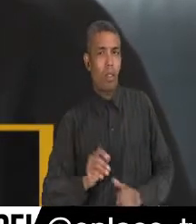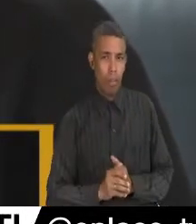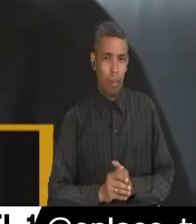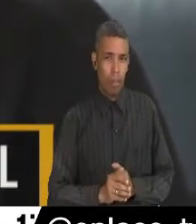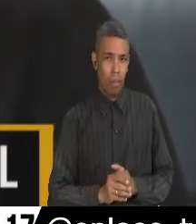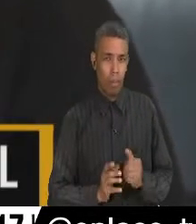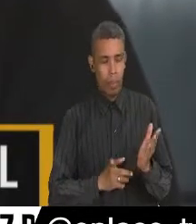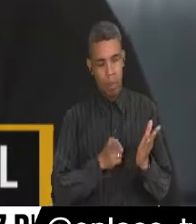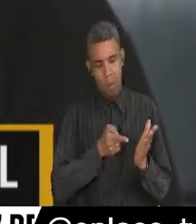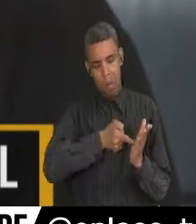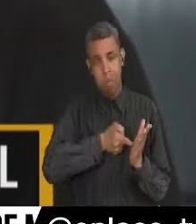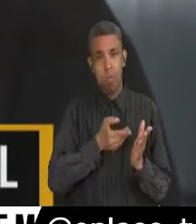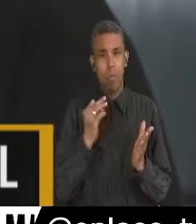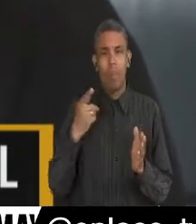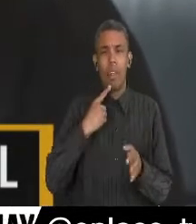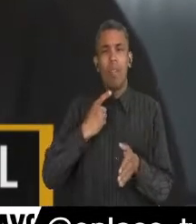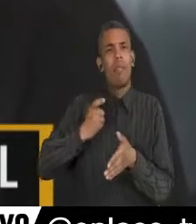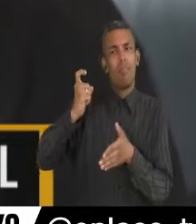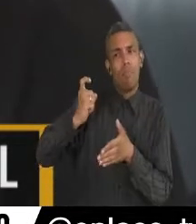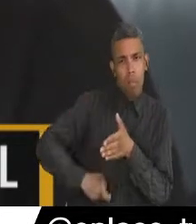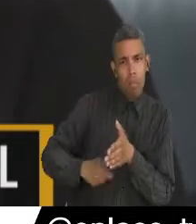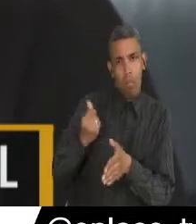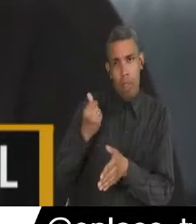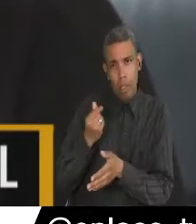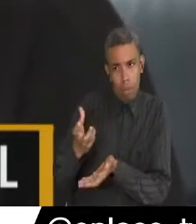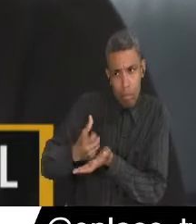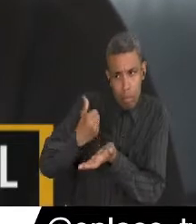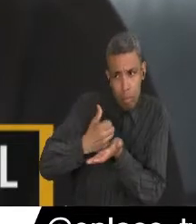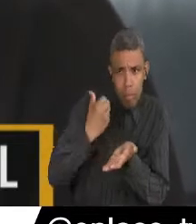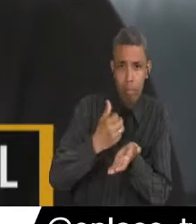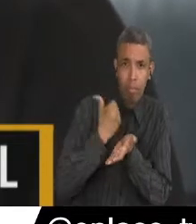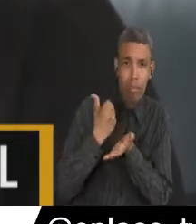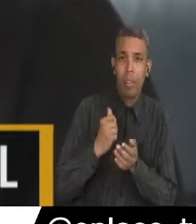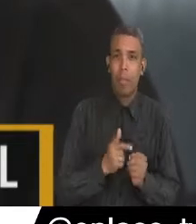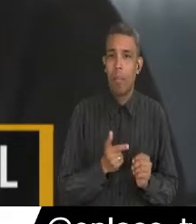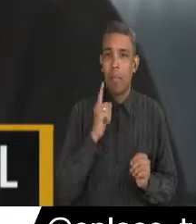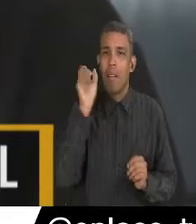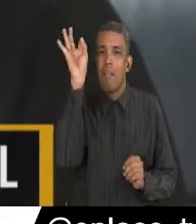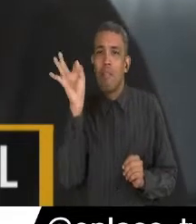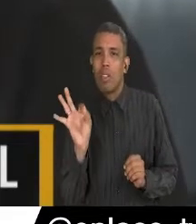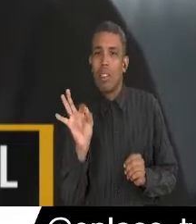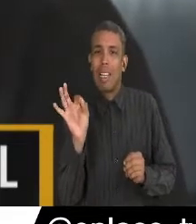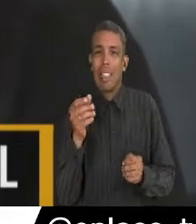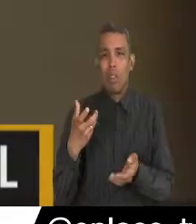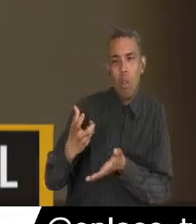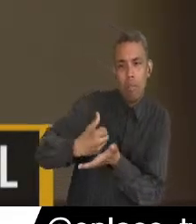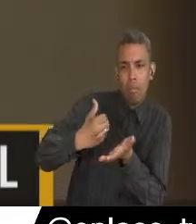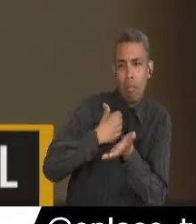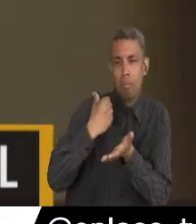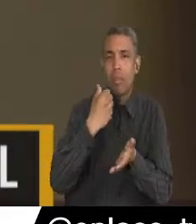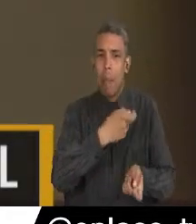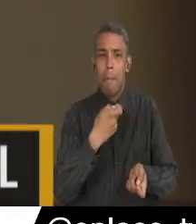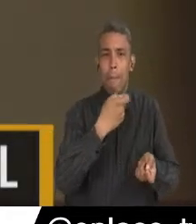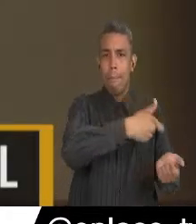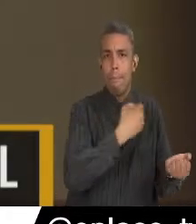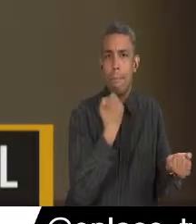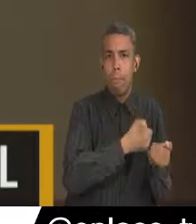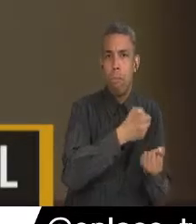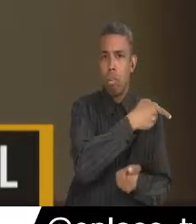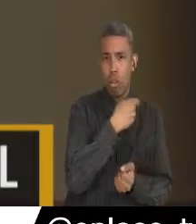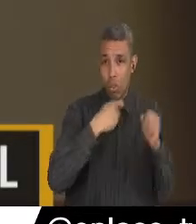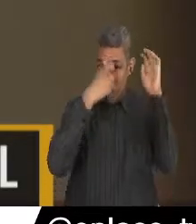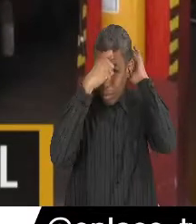los contribuyentes del municipio de Barranca Bermeja. Entre eso está el de la tasa bomberil. Pues bombero, antes se le giraban los